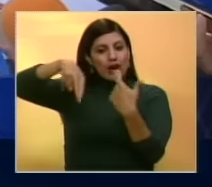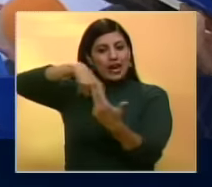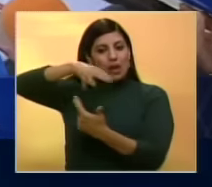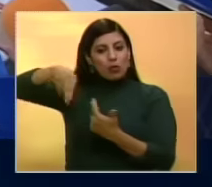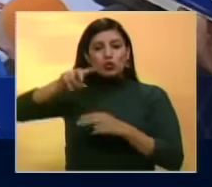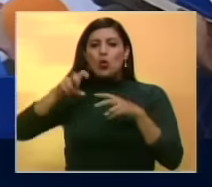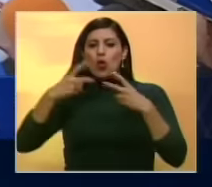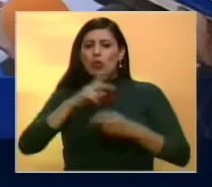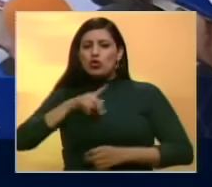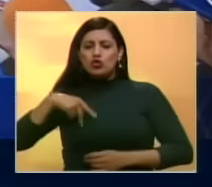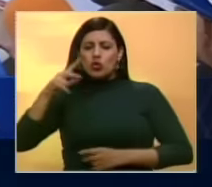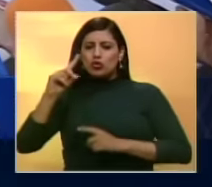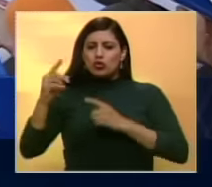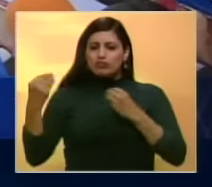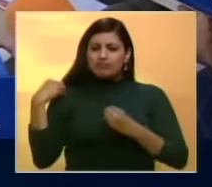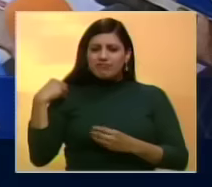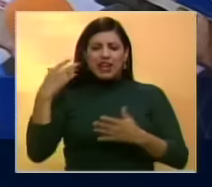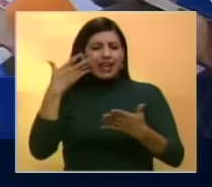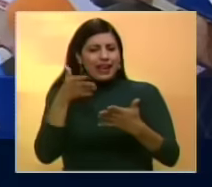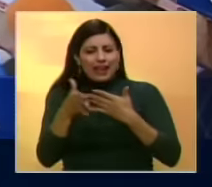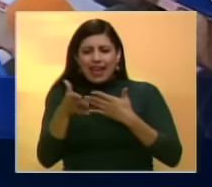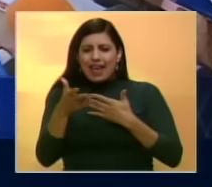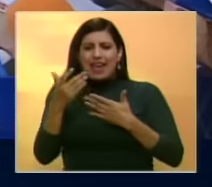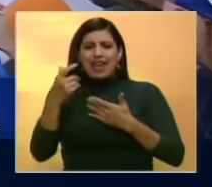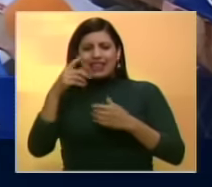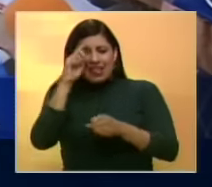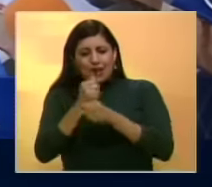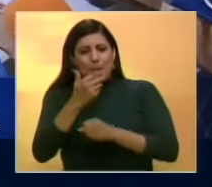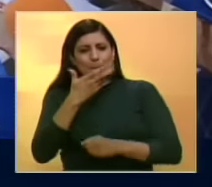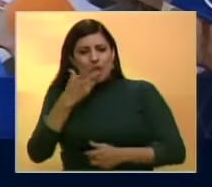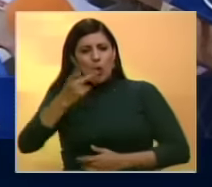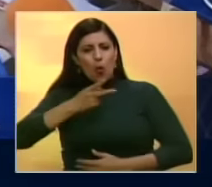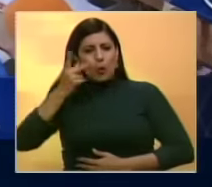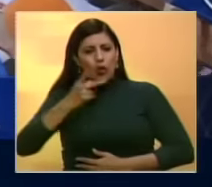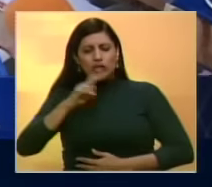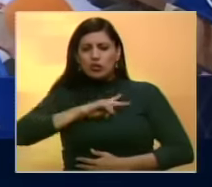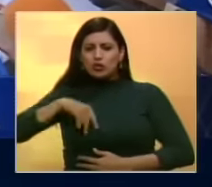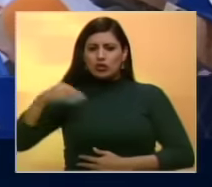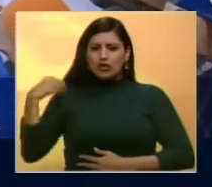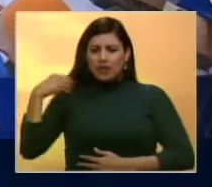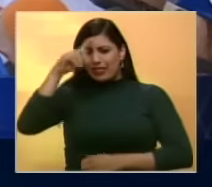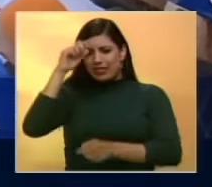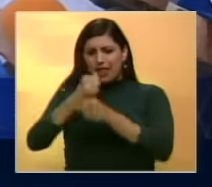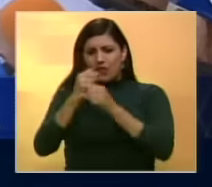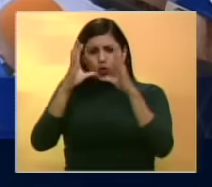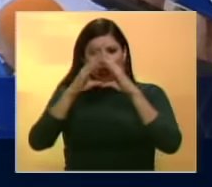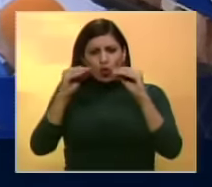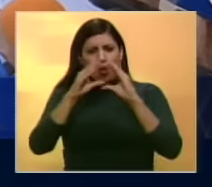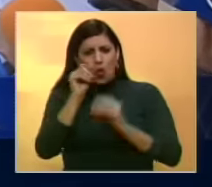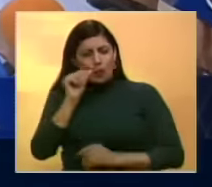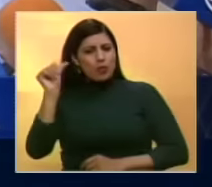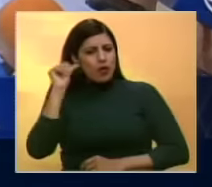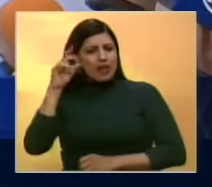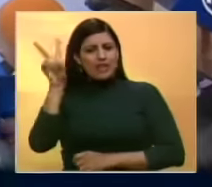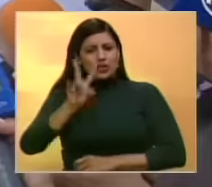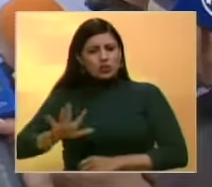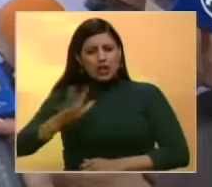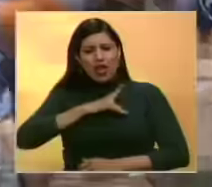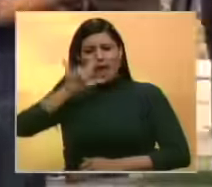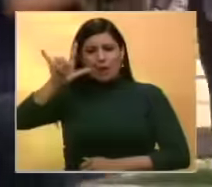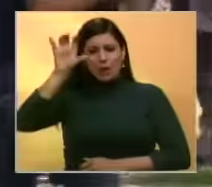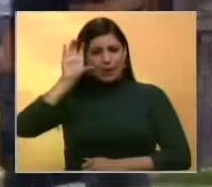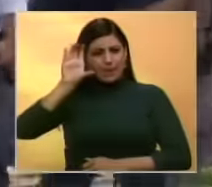una etapa que nos convoca a la producción que nos convoca a la eficiencia política que nos convoca al trabajo a todas y todos los venezolanos que amamos